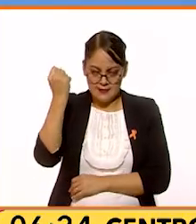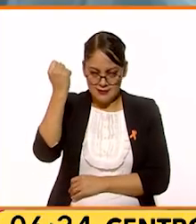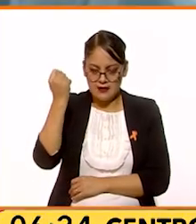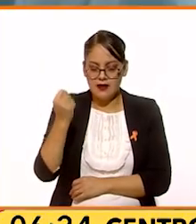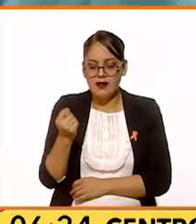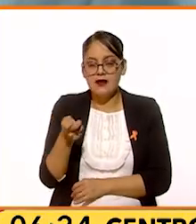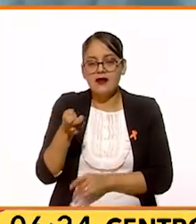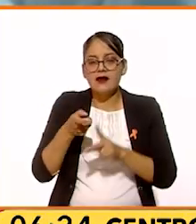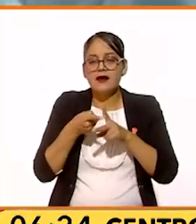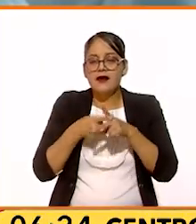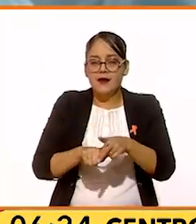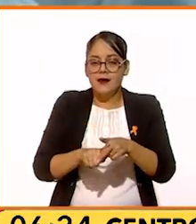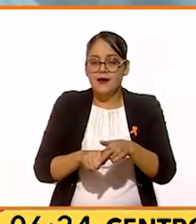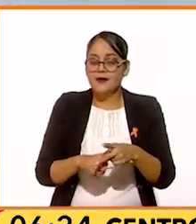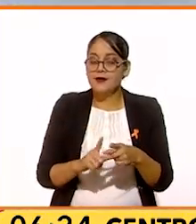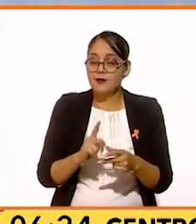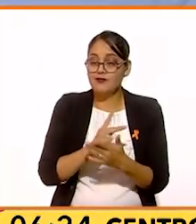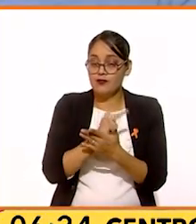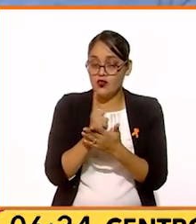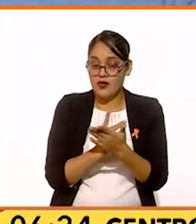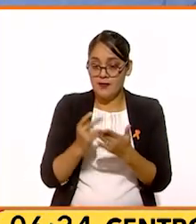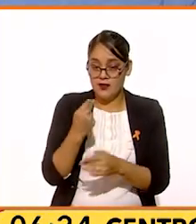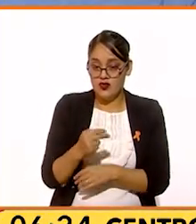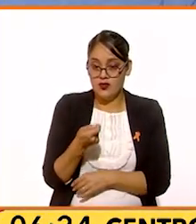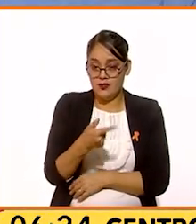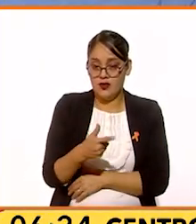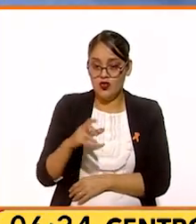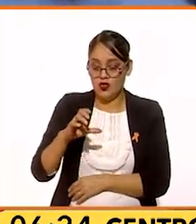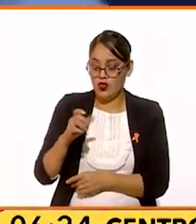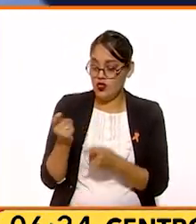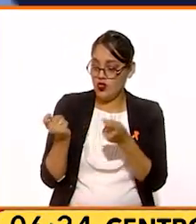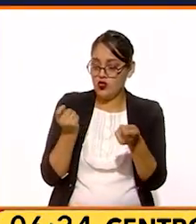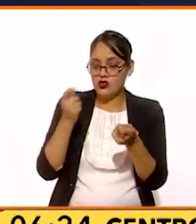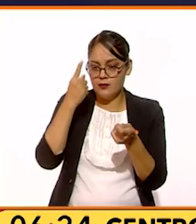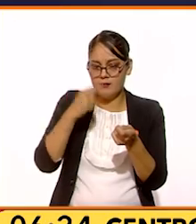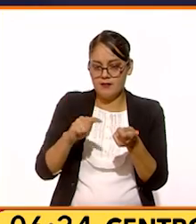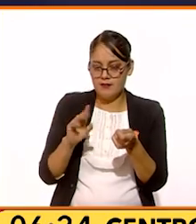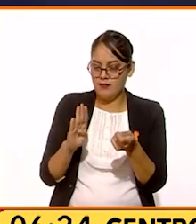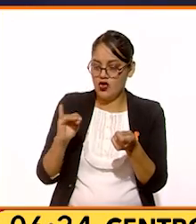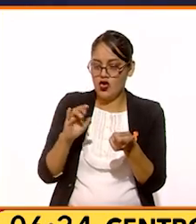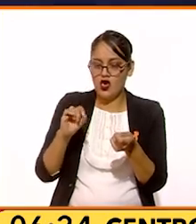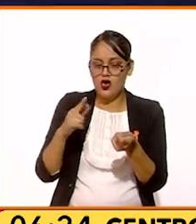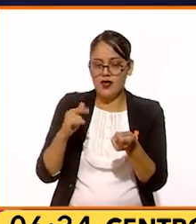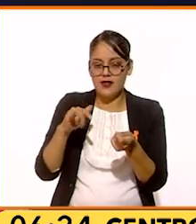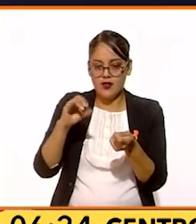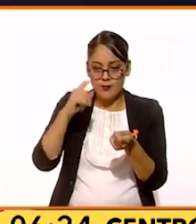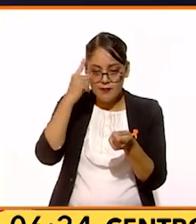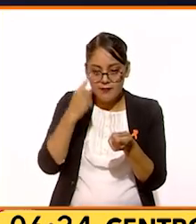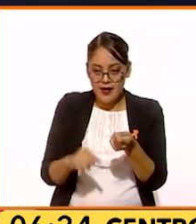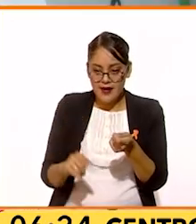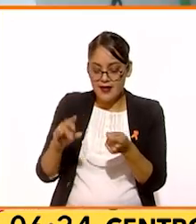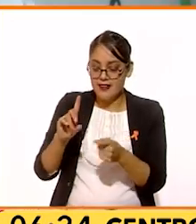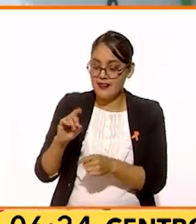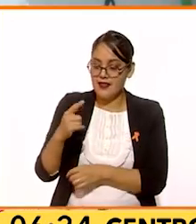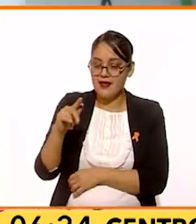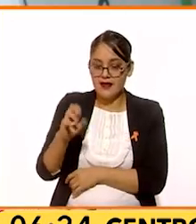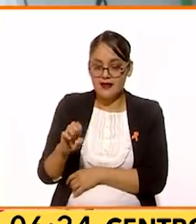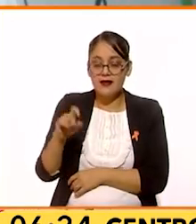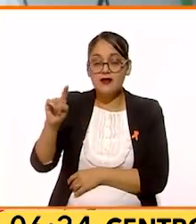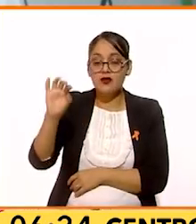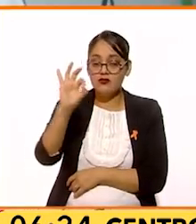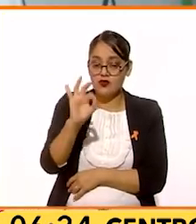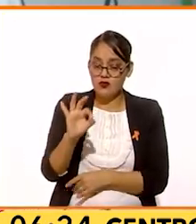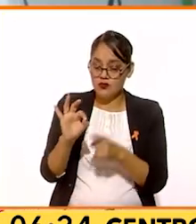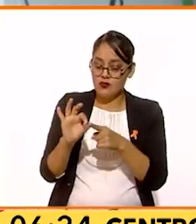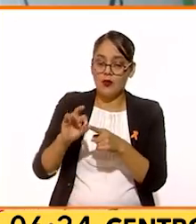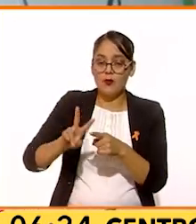ello iniciamos un programa que le hemos llamado el programa de control biológico del dengue utilizando mosquitos con Wolbachia.